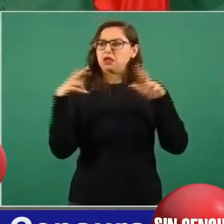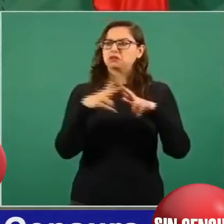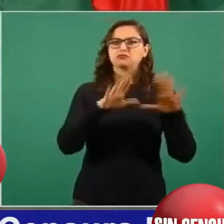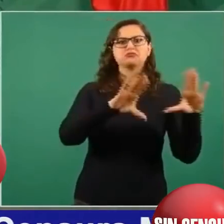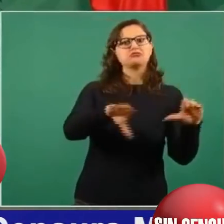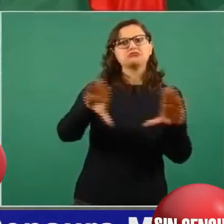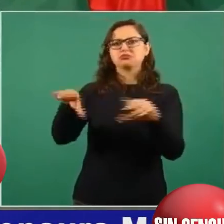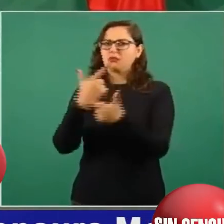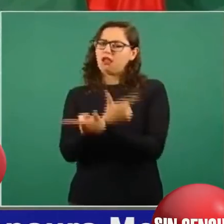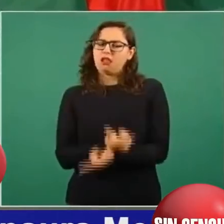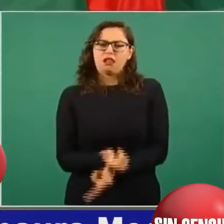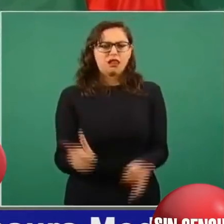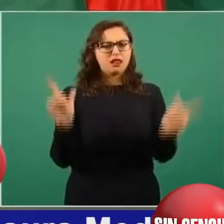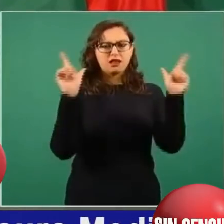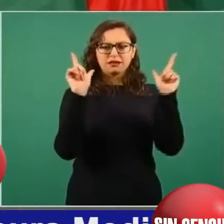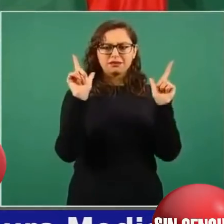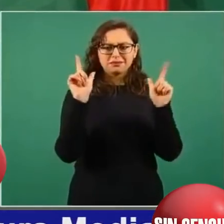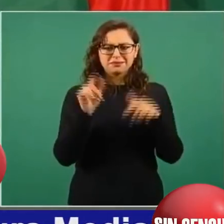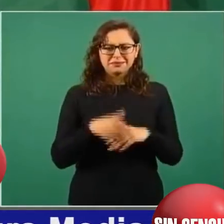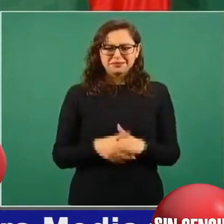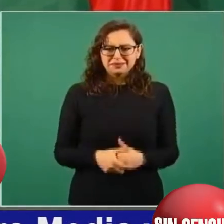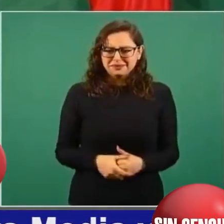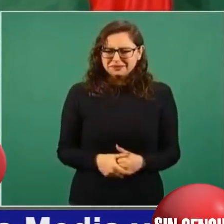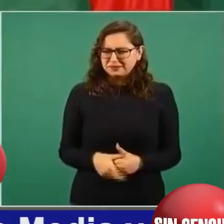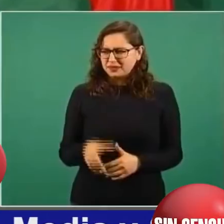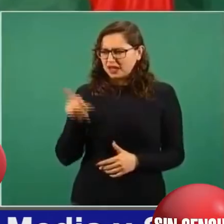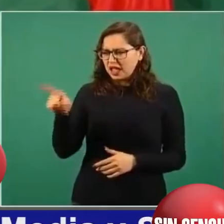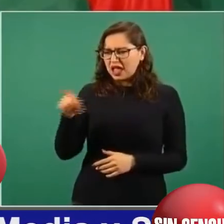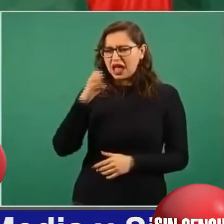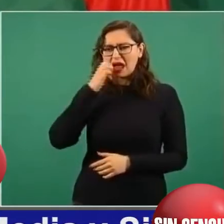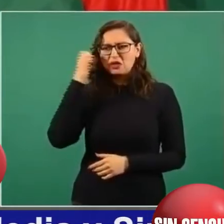cancelar las normales,